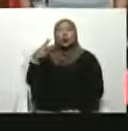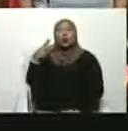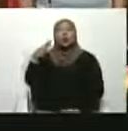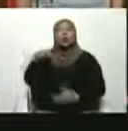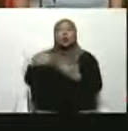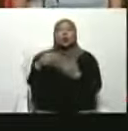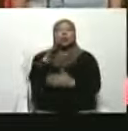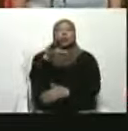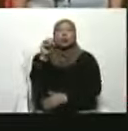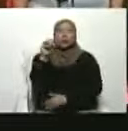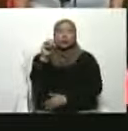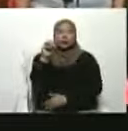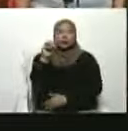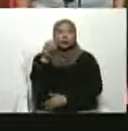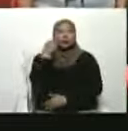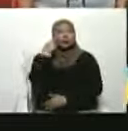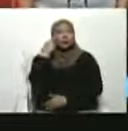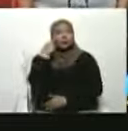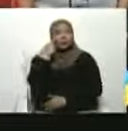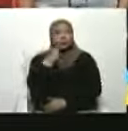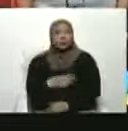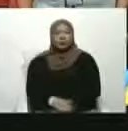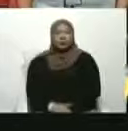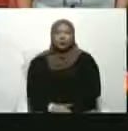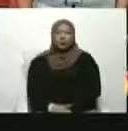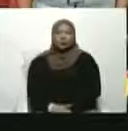50 vamos a ver